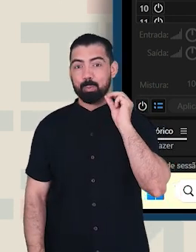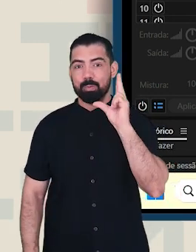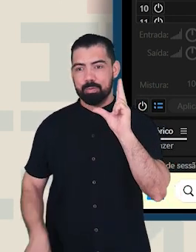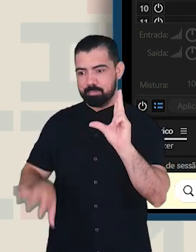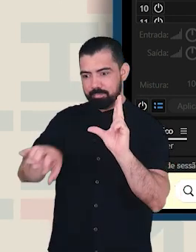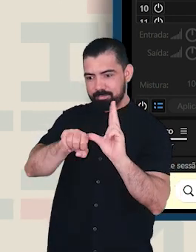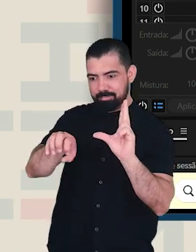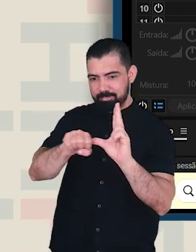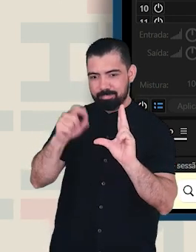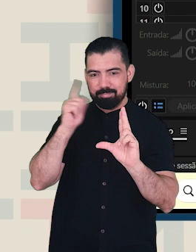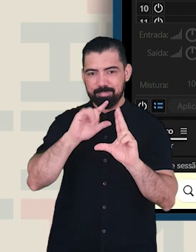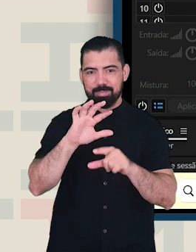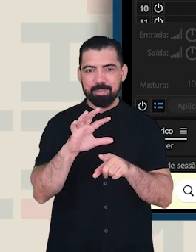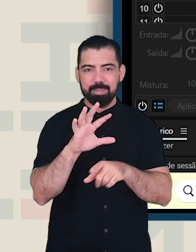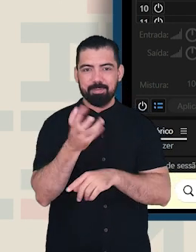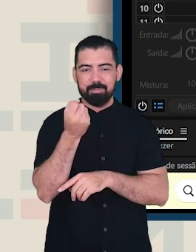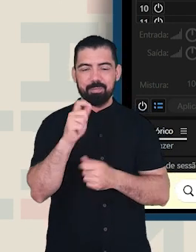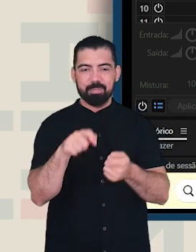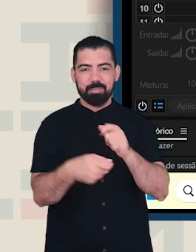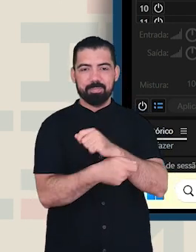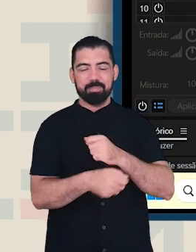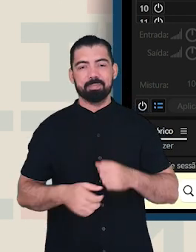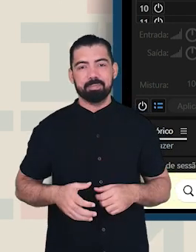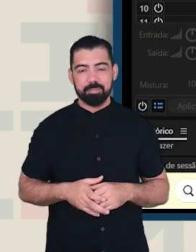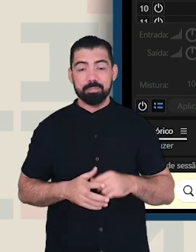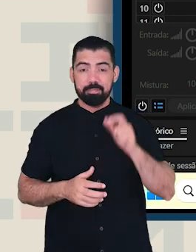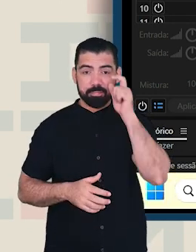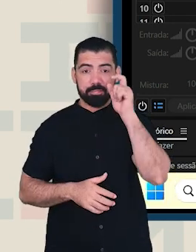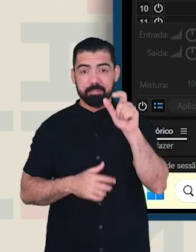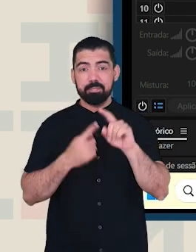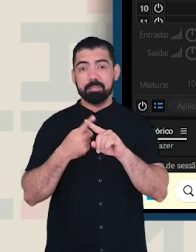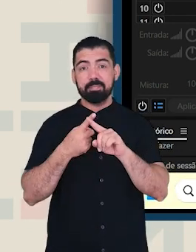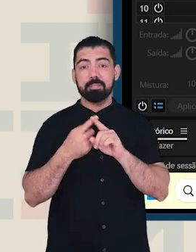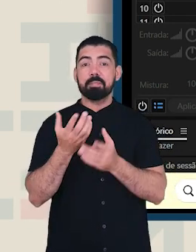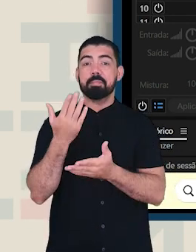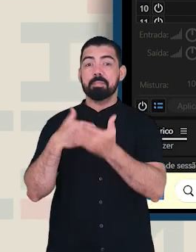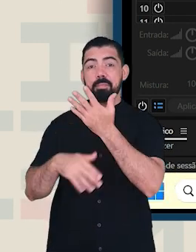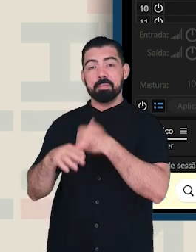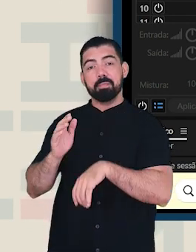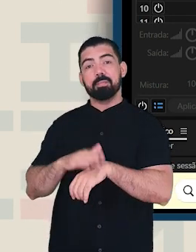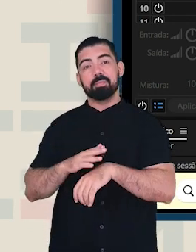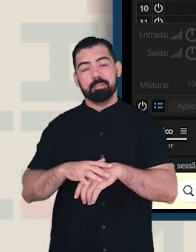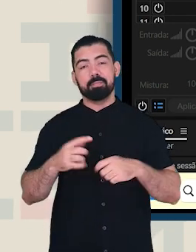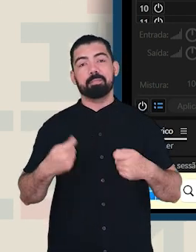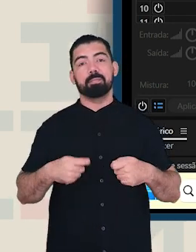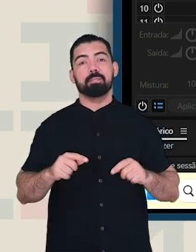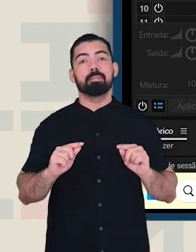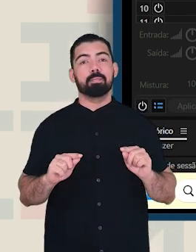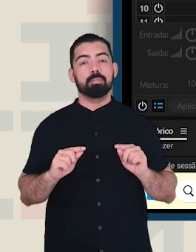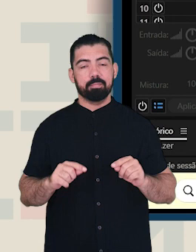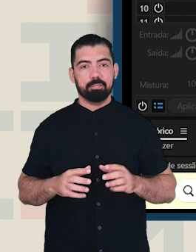Y eso es interesante porque antigamente a gente precisaría